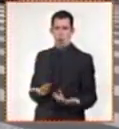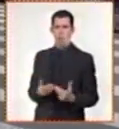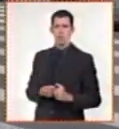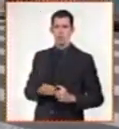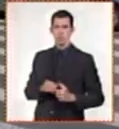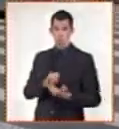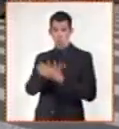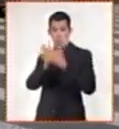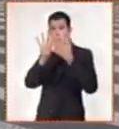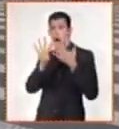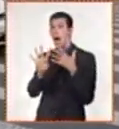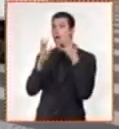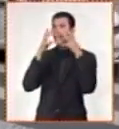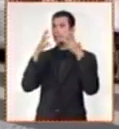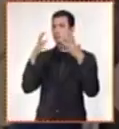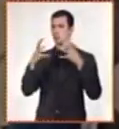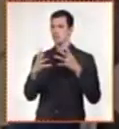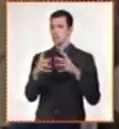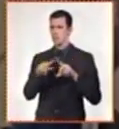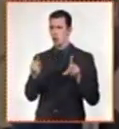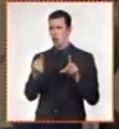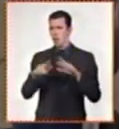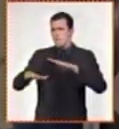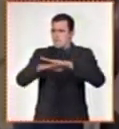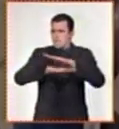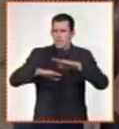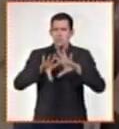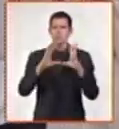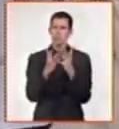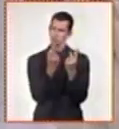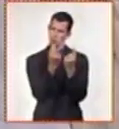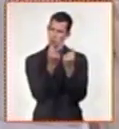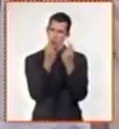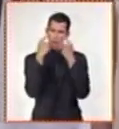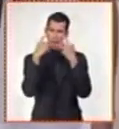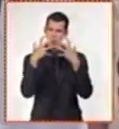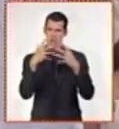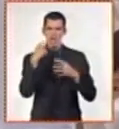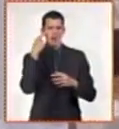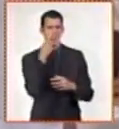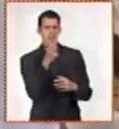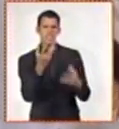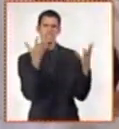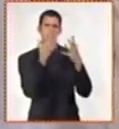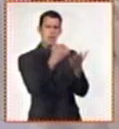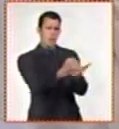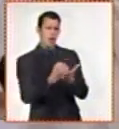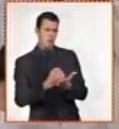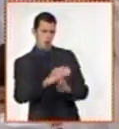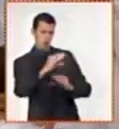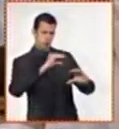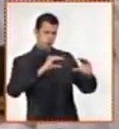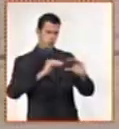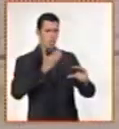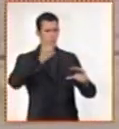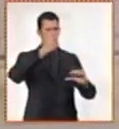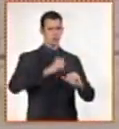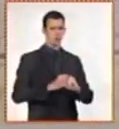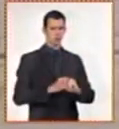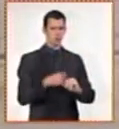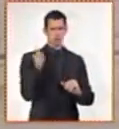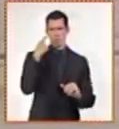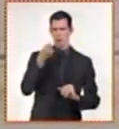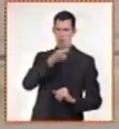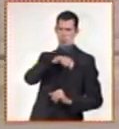ámbito de la macroeconómica, en los actores del mercado. Aplicamos rebajas tributarias a